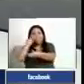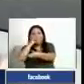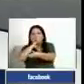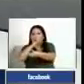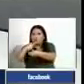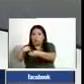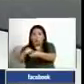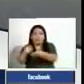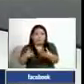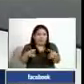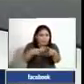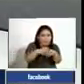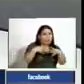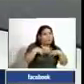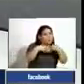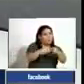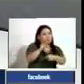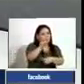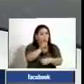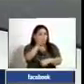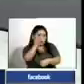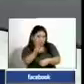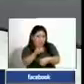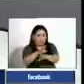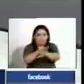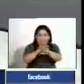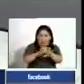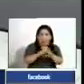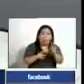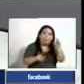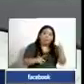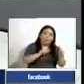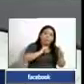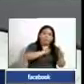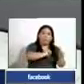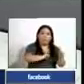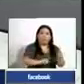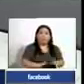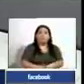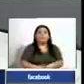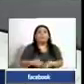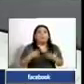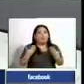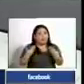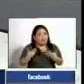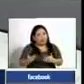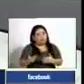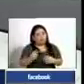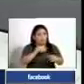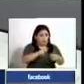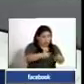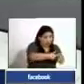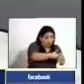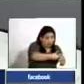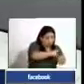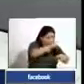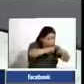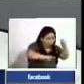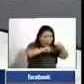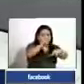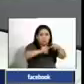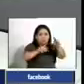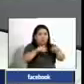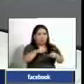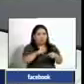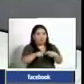ya han sido recuperadas y dadas de alta y una persona más ha fallecido. Los avances de la construcción de los centros hospitalarios,